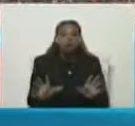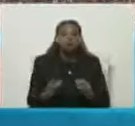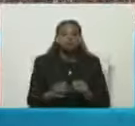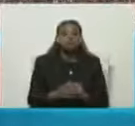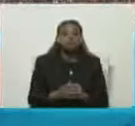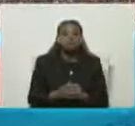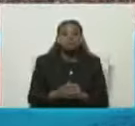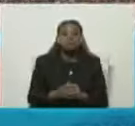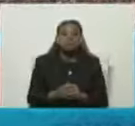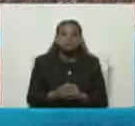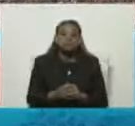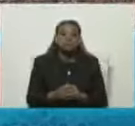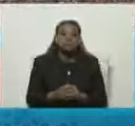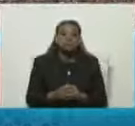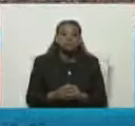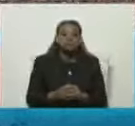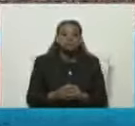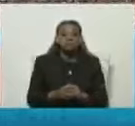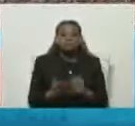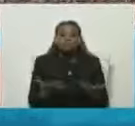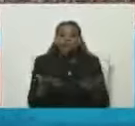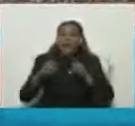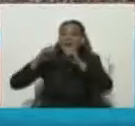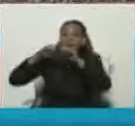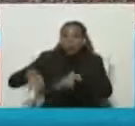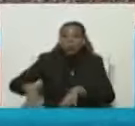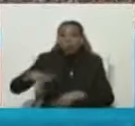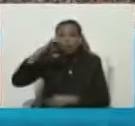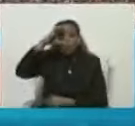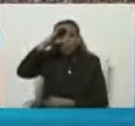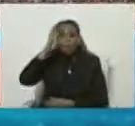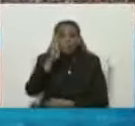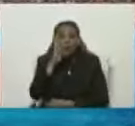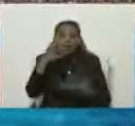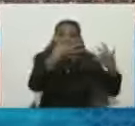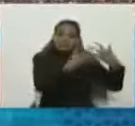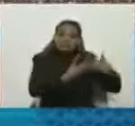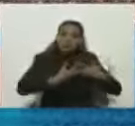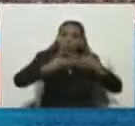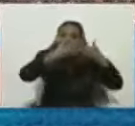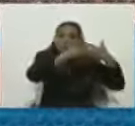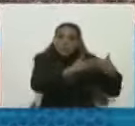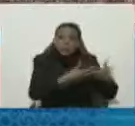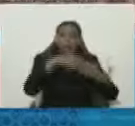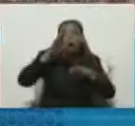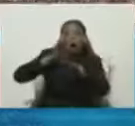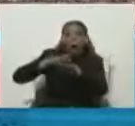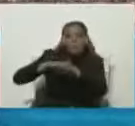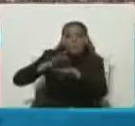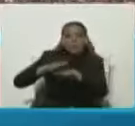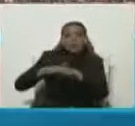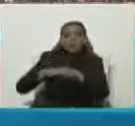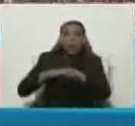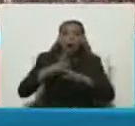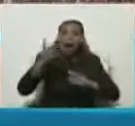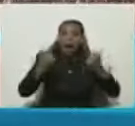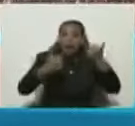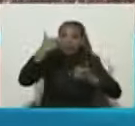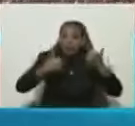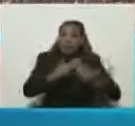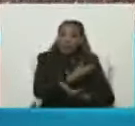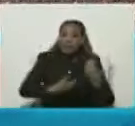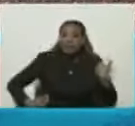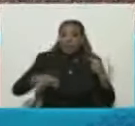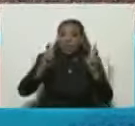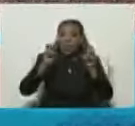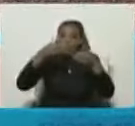de la renuncia del presidente Joe Biden a la candidatura presidencial.